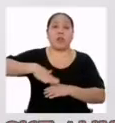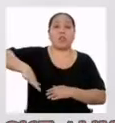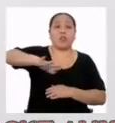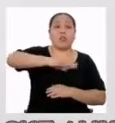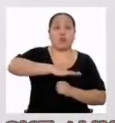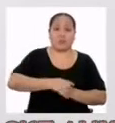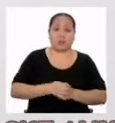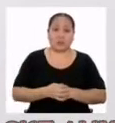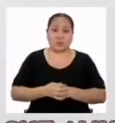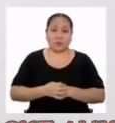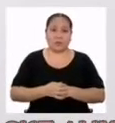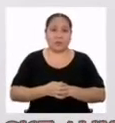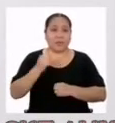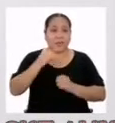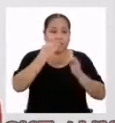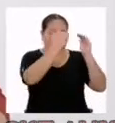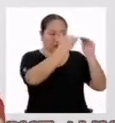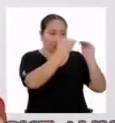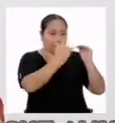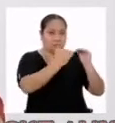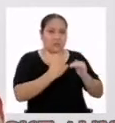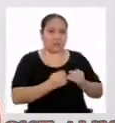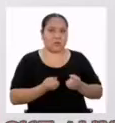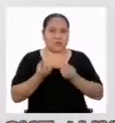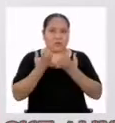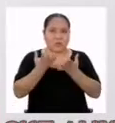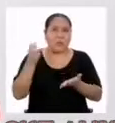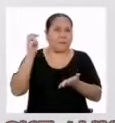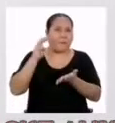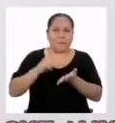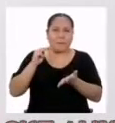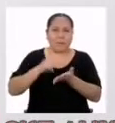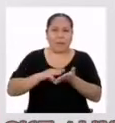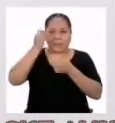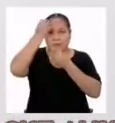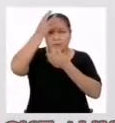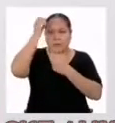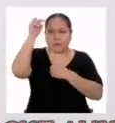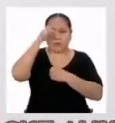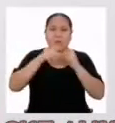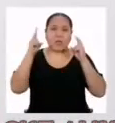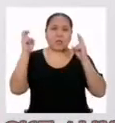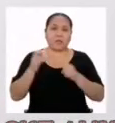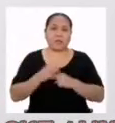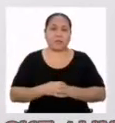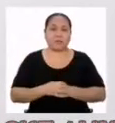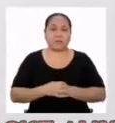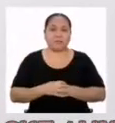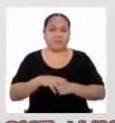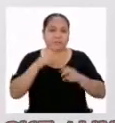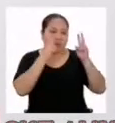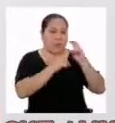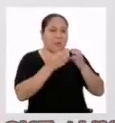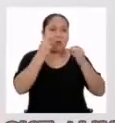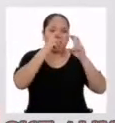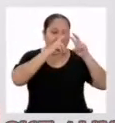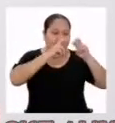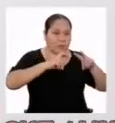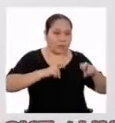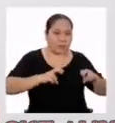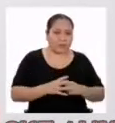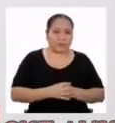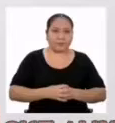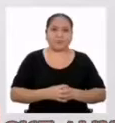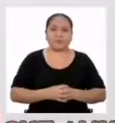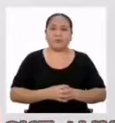Estos párrafos nos han brindado mayor información del tema. Veamos cómo los analizamos.